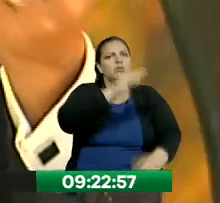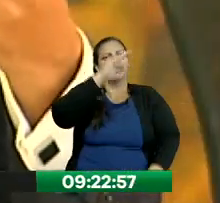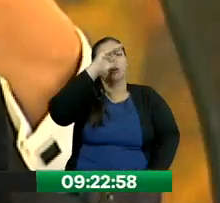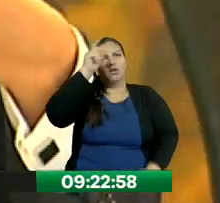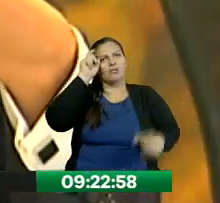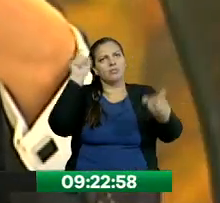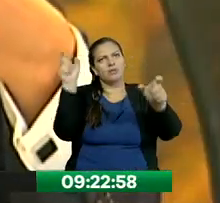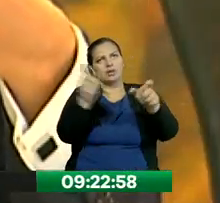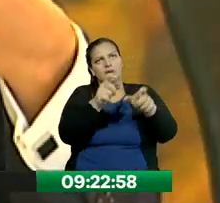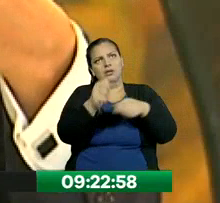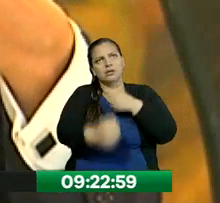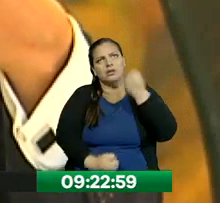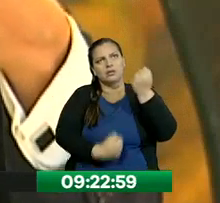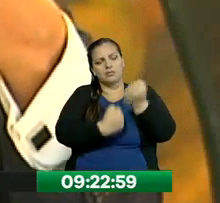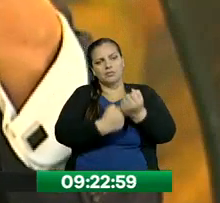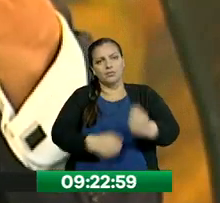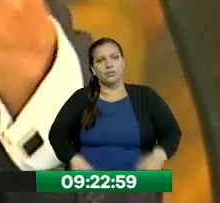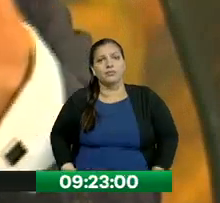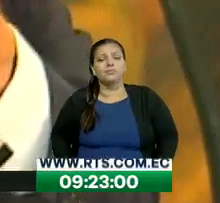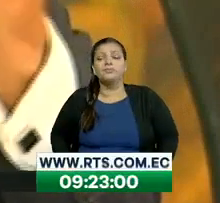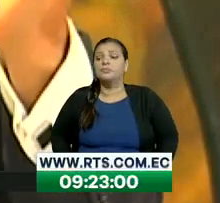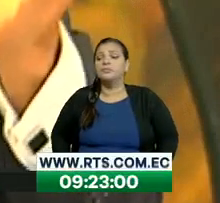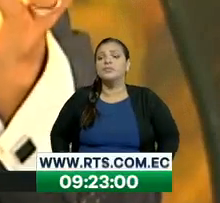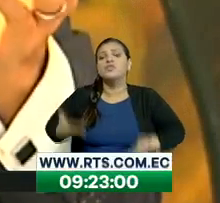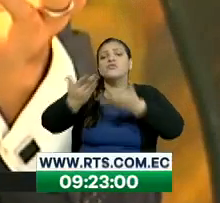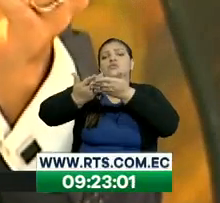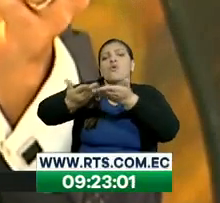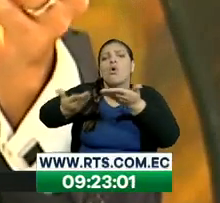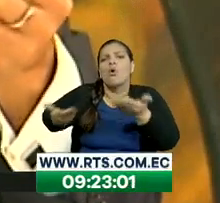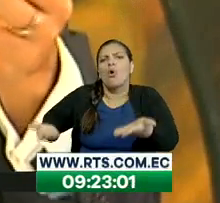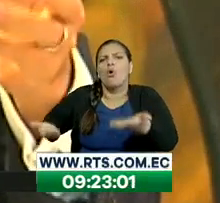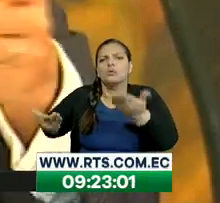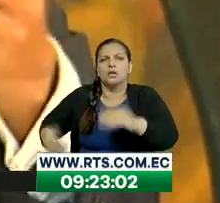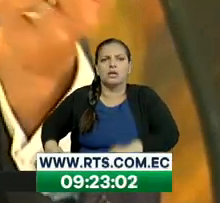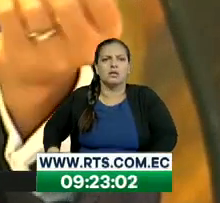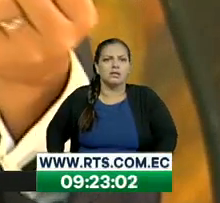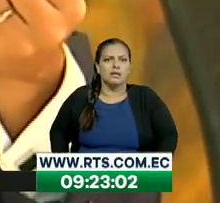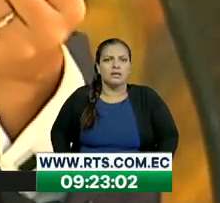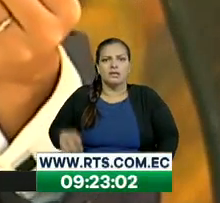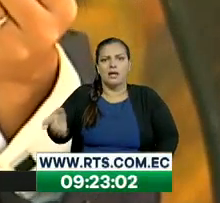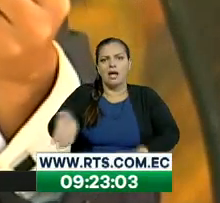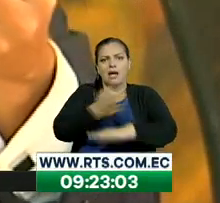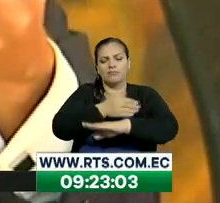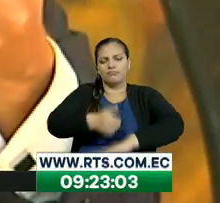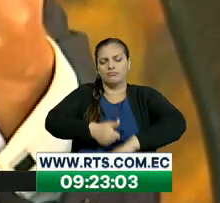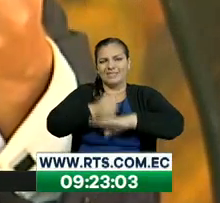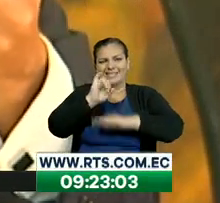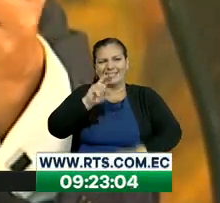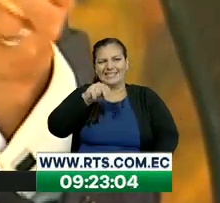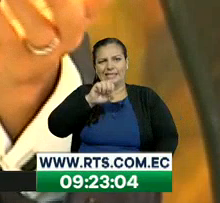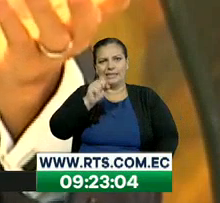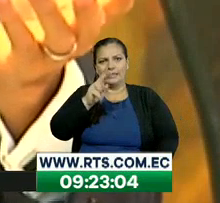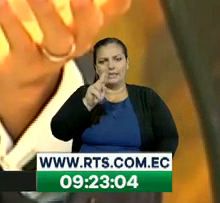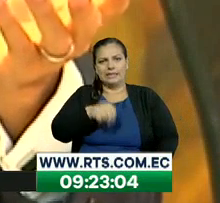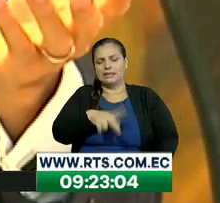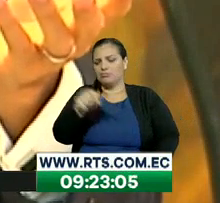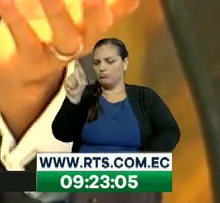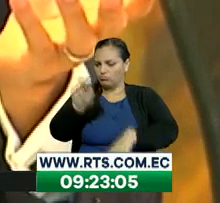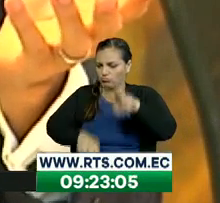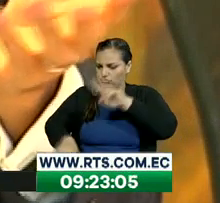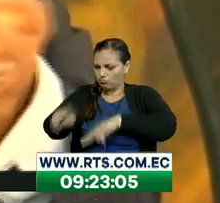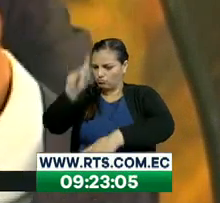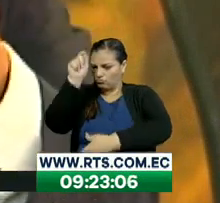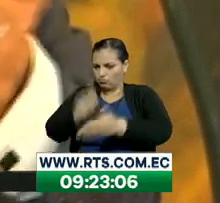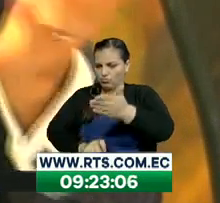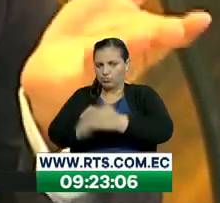que puedan ingresar como importaciones. Entonces, algún importador quiso importar eso algún tipo